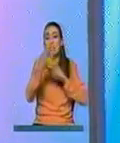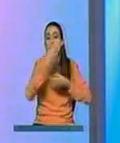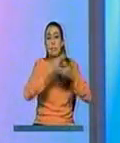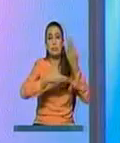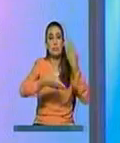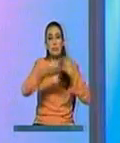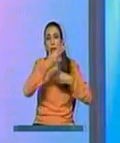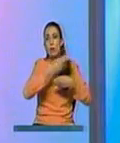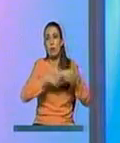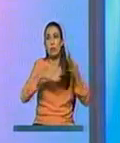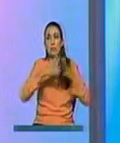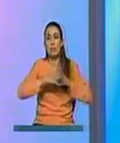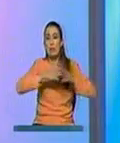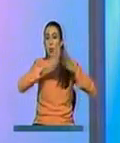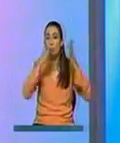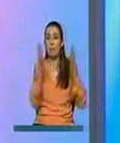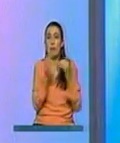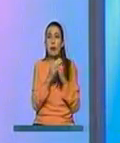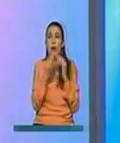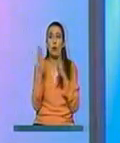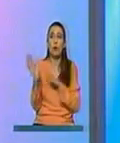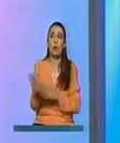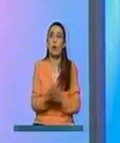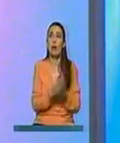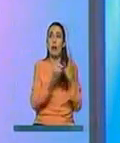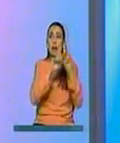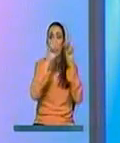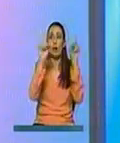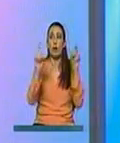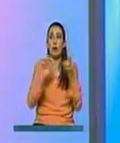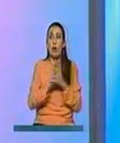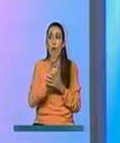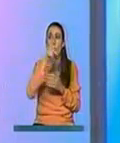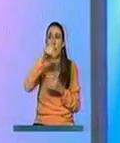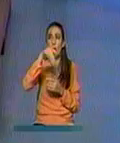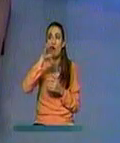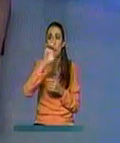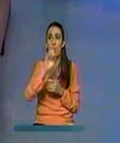están presentándose en la capital? Mire, le planteamos esta pregunta a Pedro Navarro.